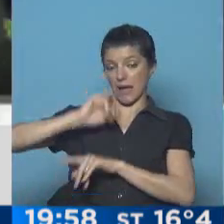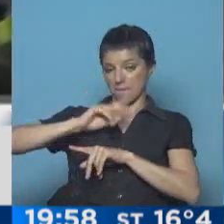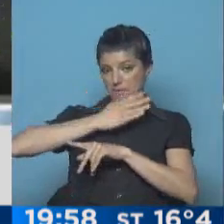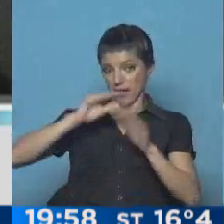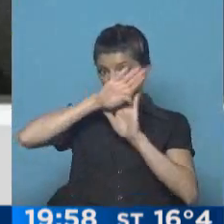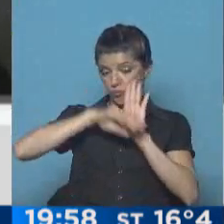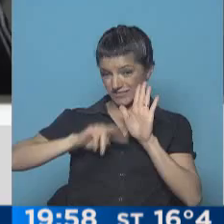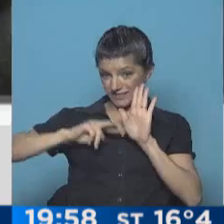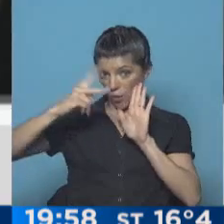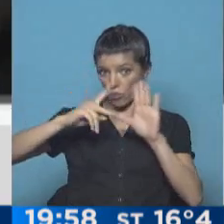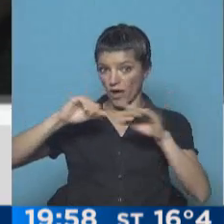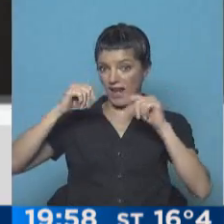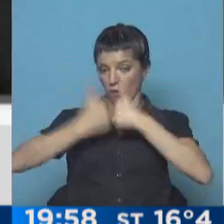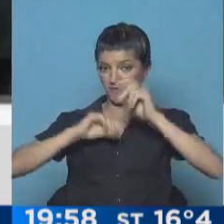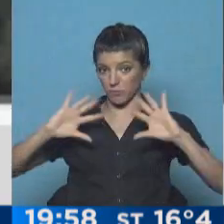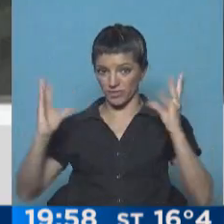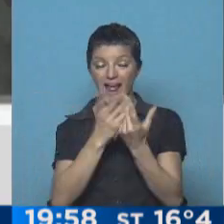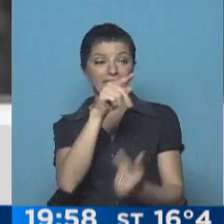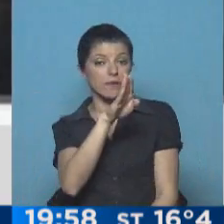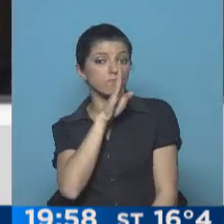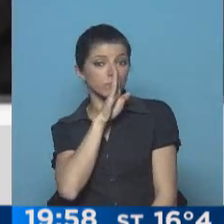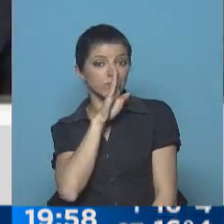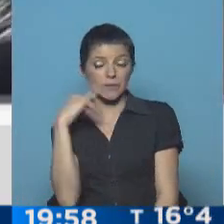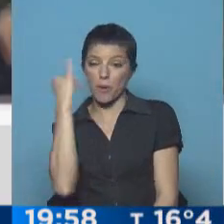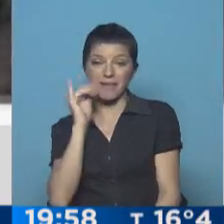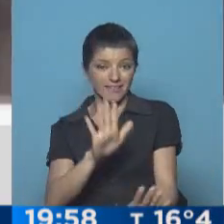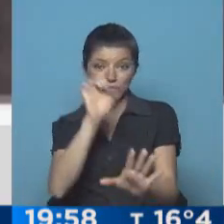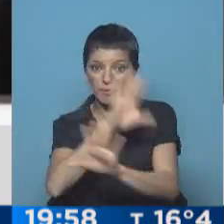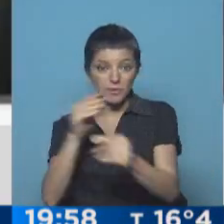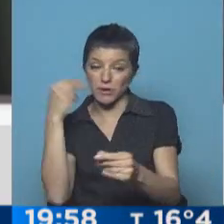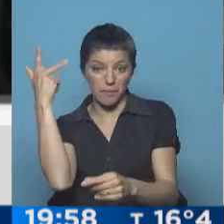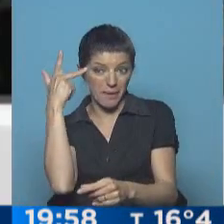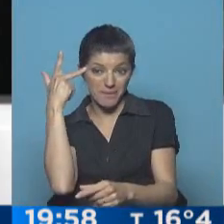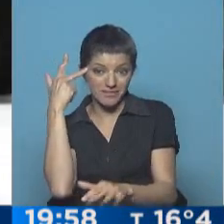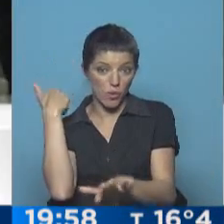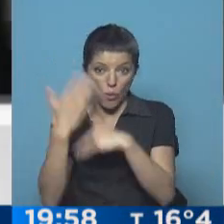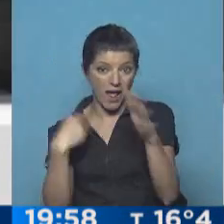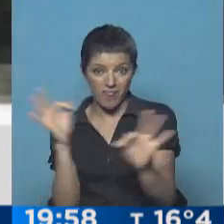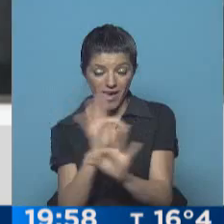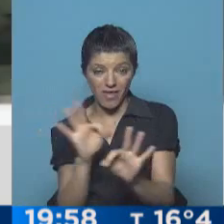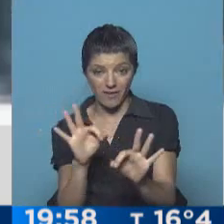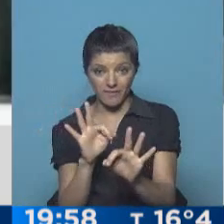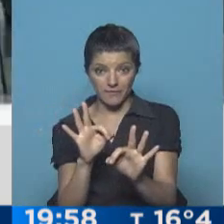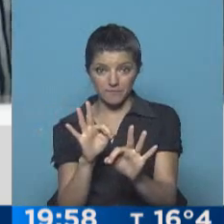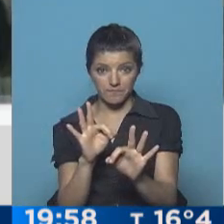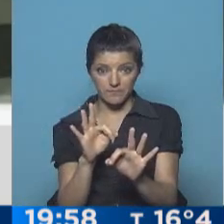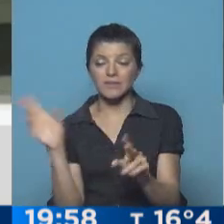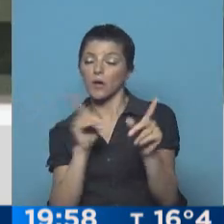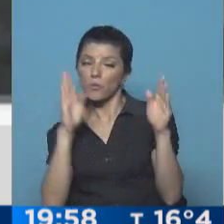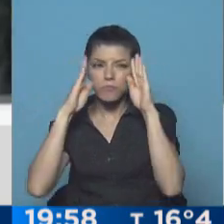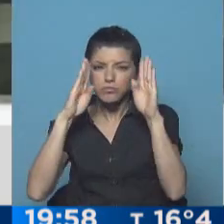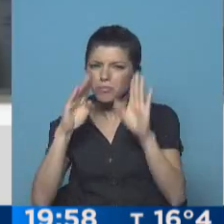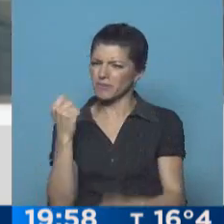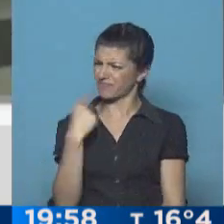el estadio no esté lleno Solamente se puede explicar por ese lado que no viene Messi y no hay tanta expectativa pero es